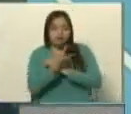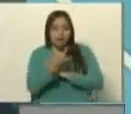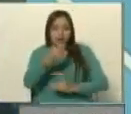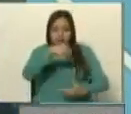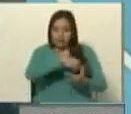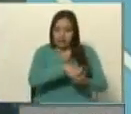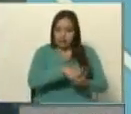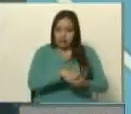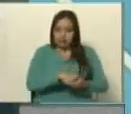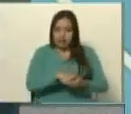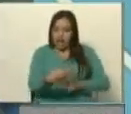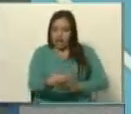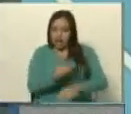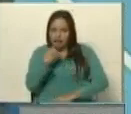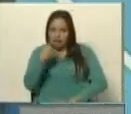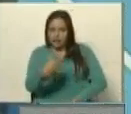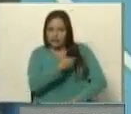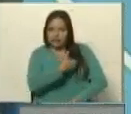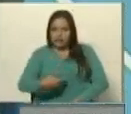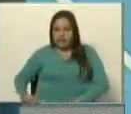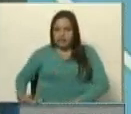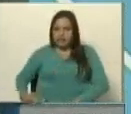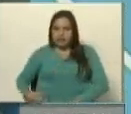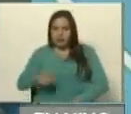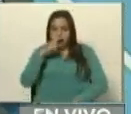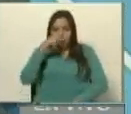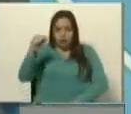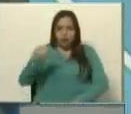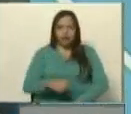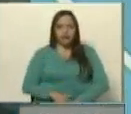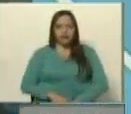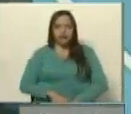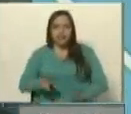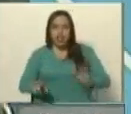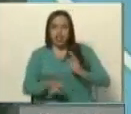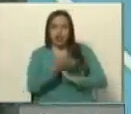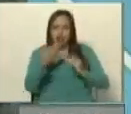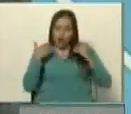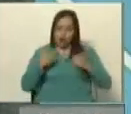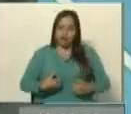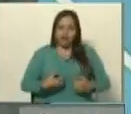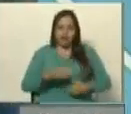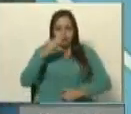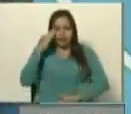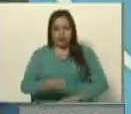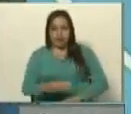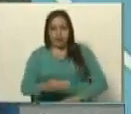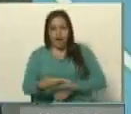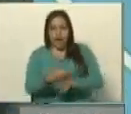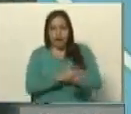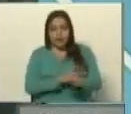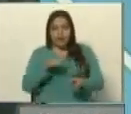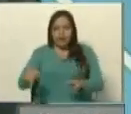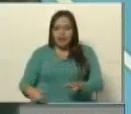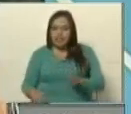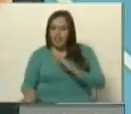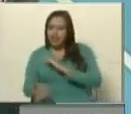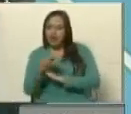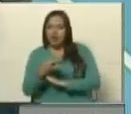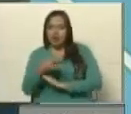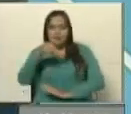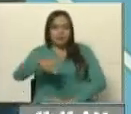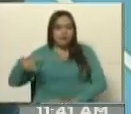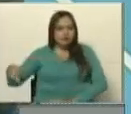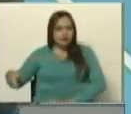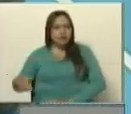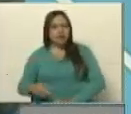dicho bien el presidente Nicolás Maduro, esos traidores de uniforme, pero esos otros traidores también civiles, en todas las instancias, en todos los